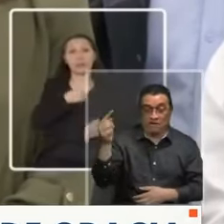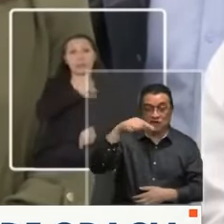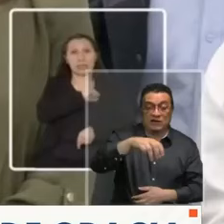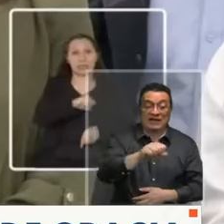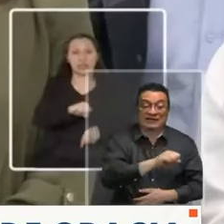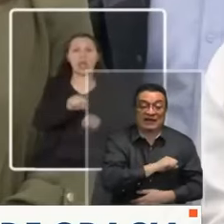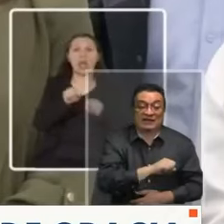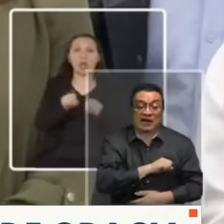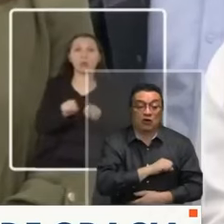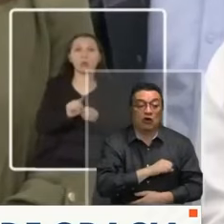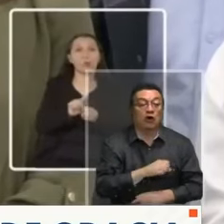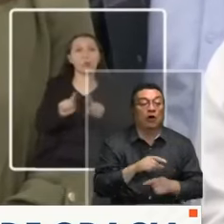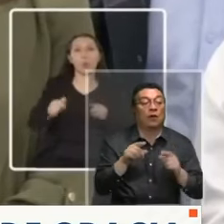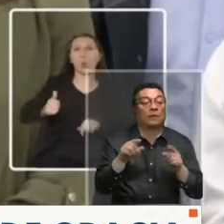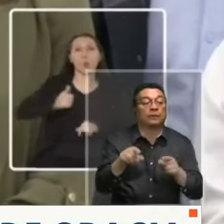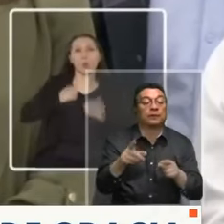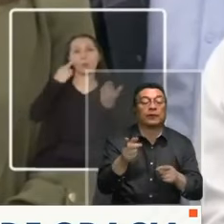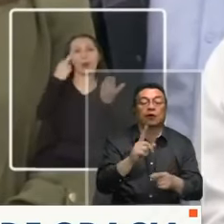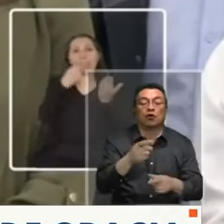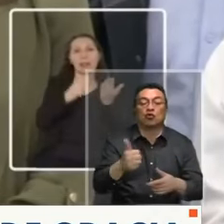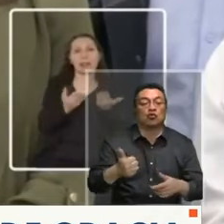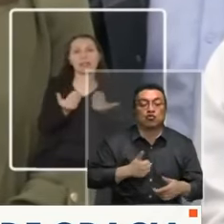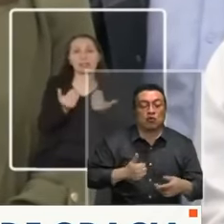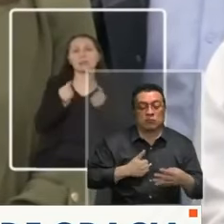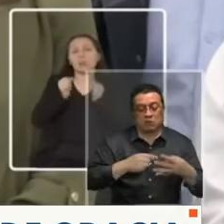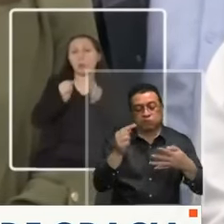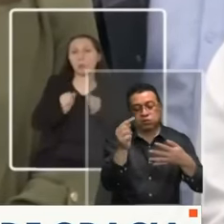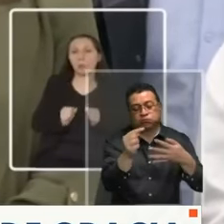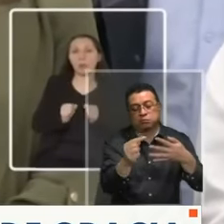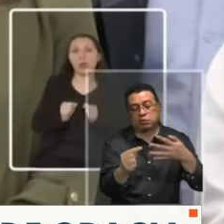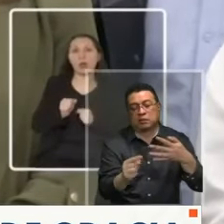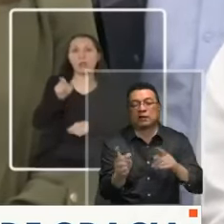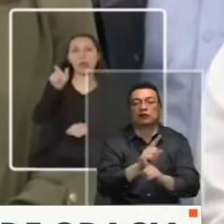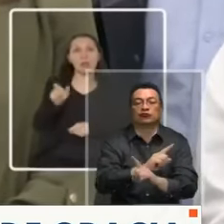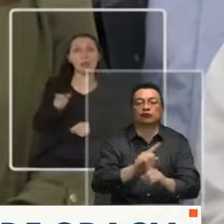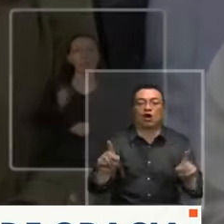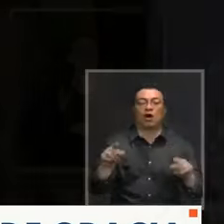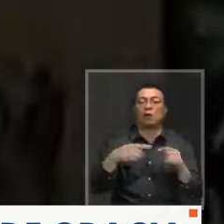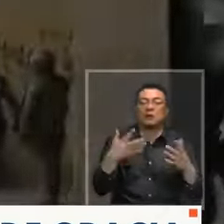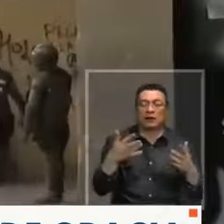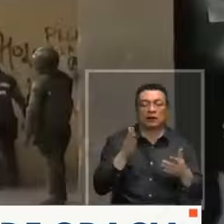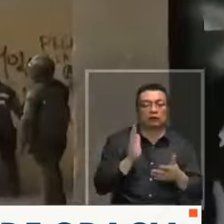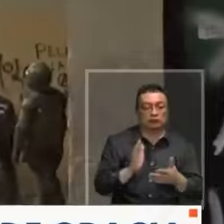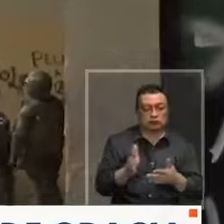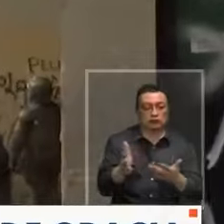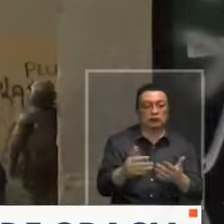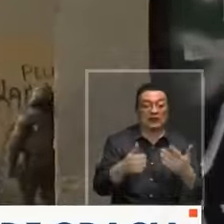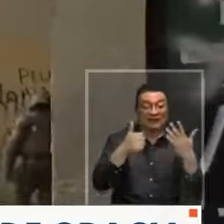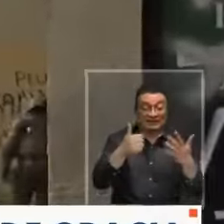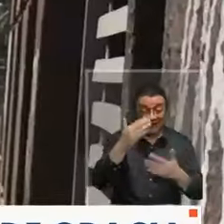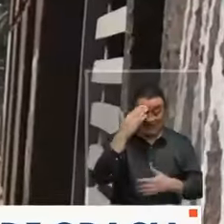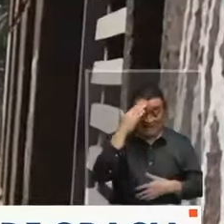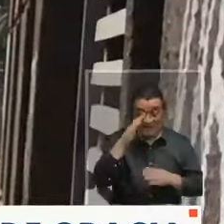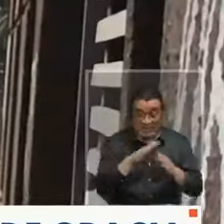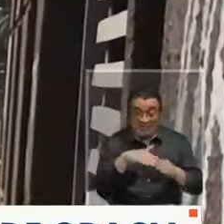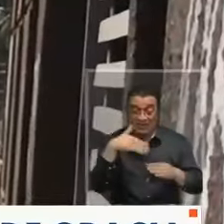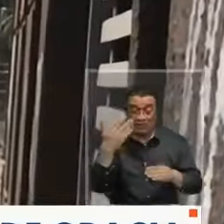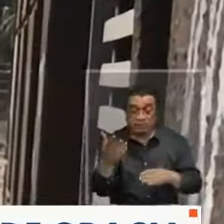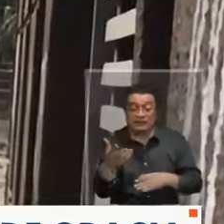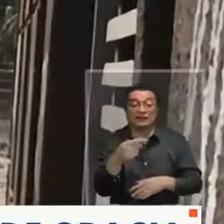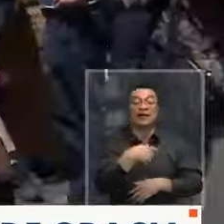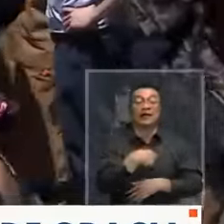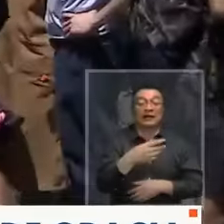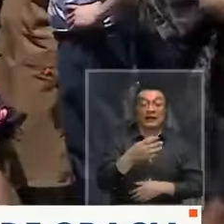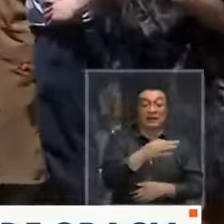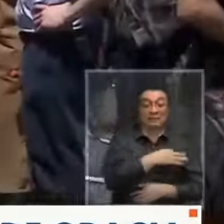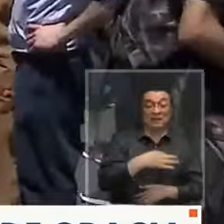eh No se cumplen los requisitos necesarios para poder eh sostenerla se días después la jefa de gabinete adelantó que el